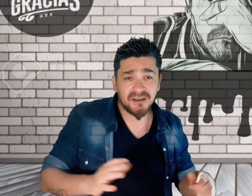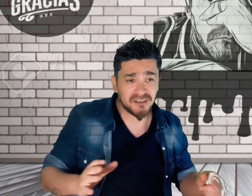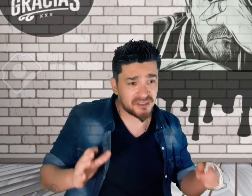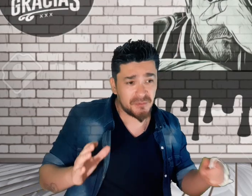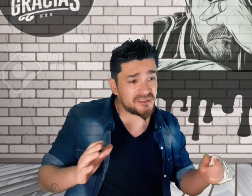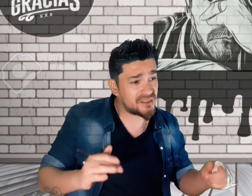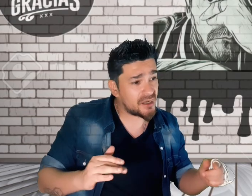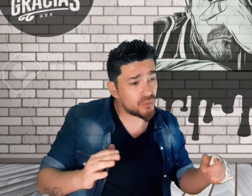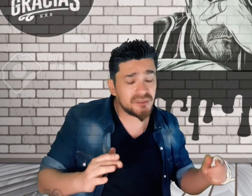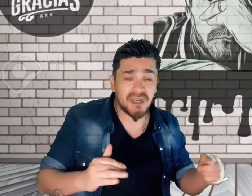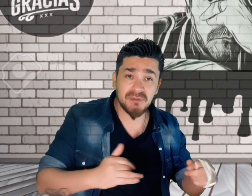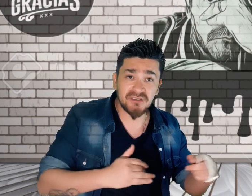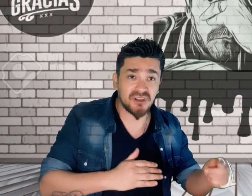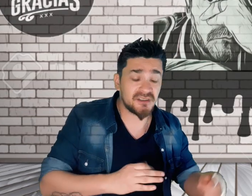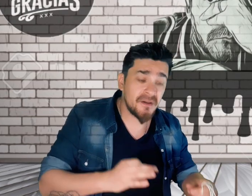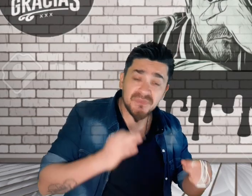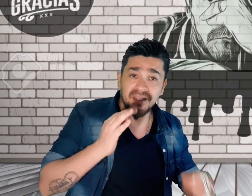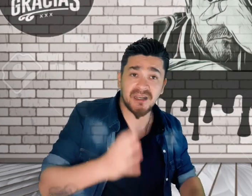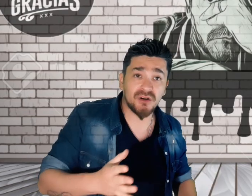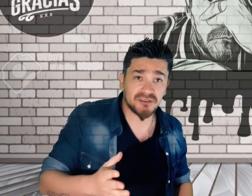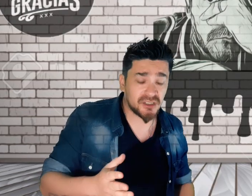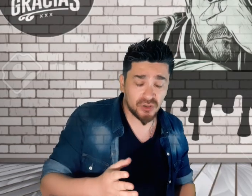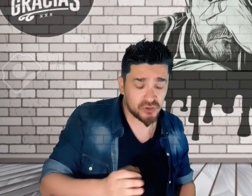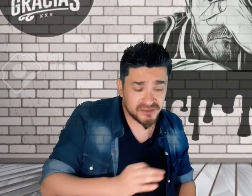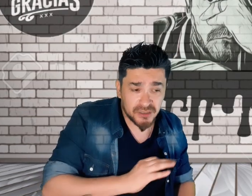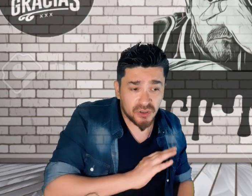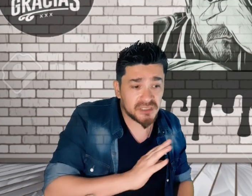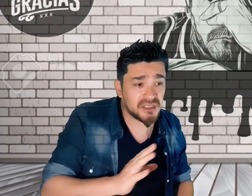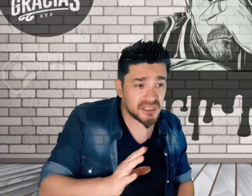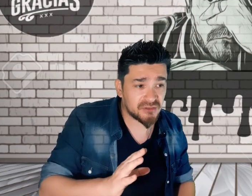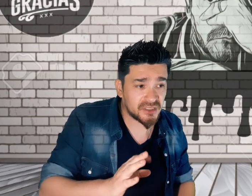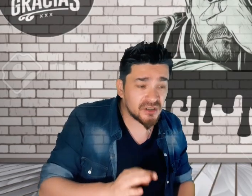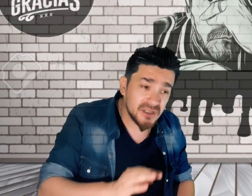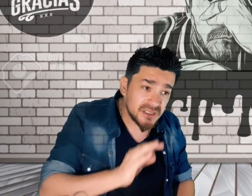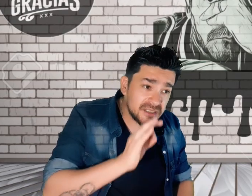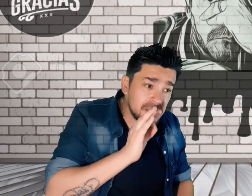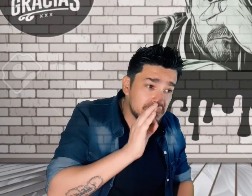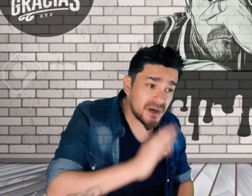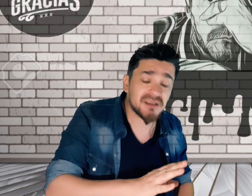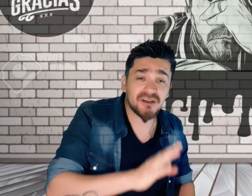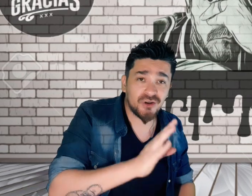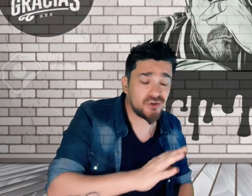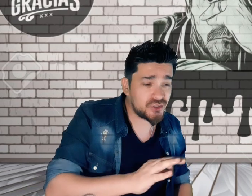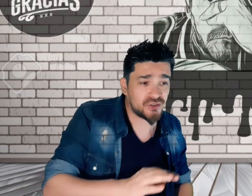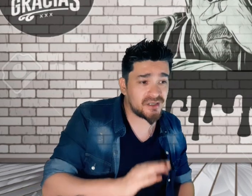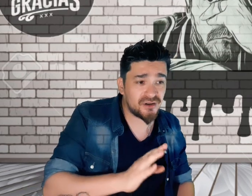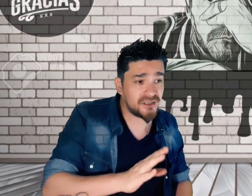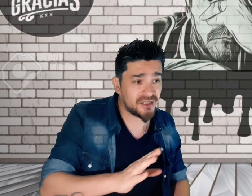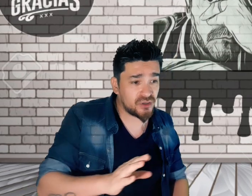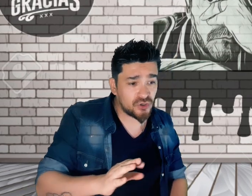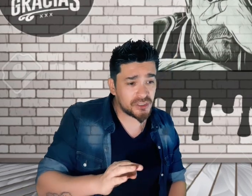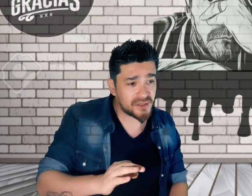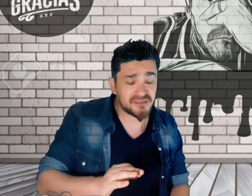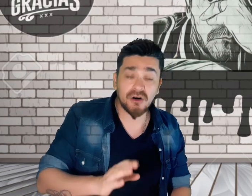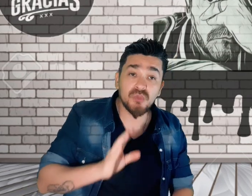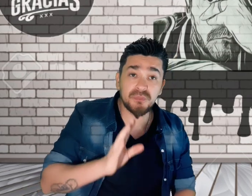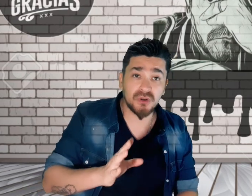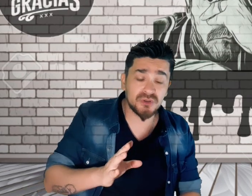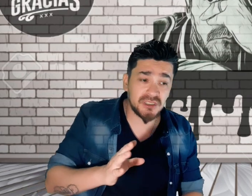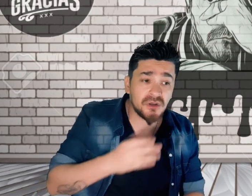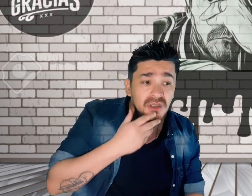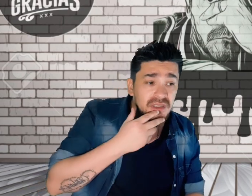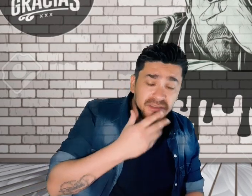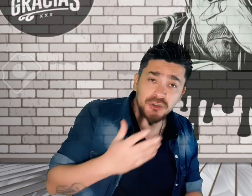buscan, realmente se van a dar cuenta de las dimensiones del lago de Texcoco, es algo increíble, ¿no? Este parque ecológico en el lago de Texcoco creo que va a ser algo